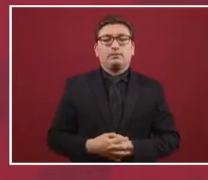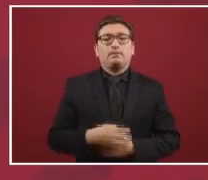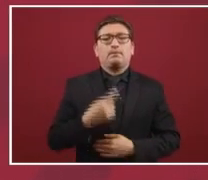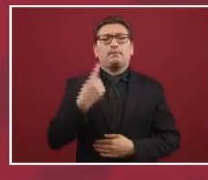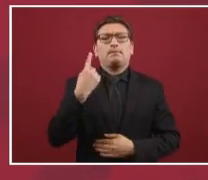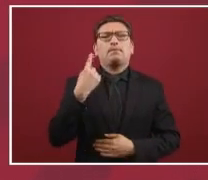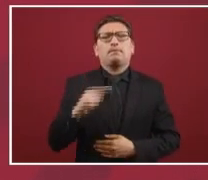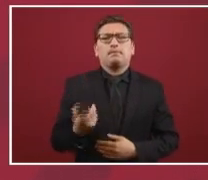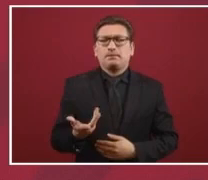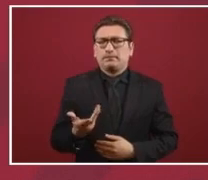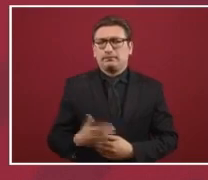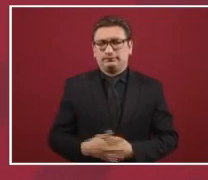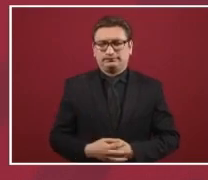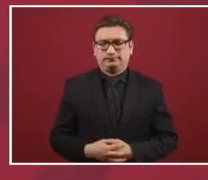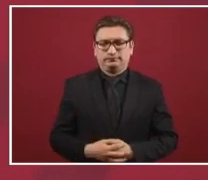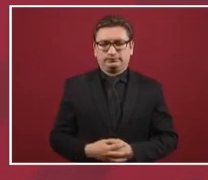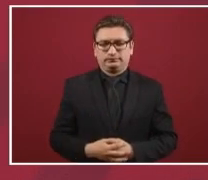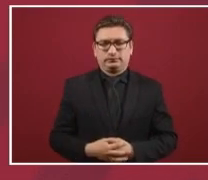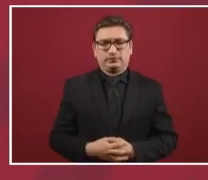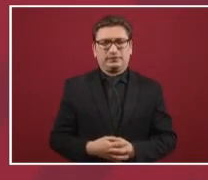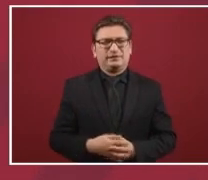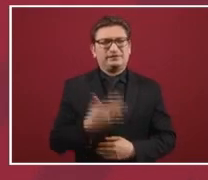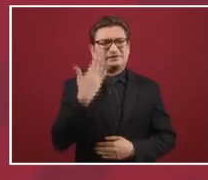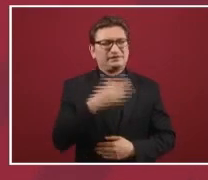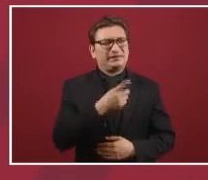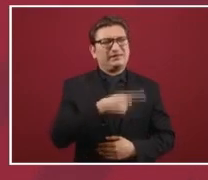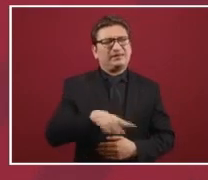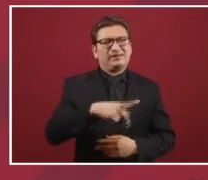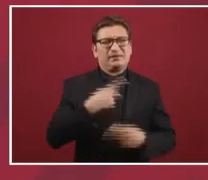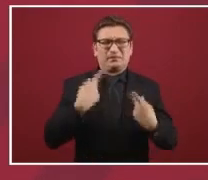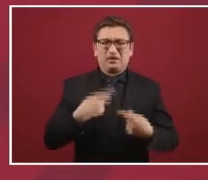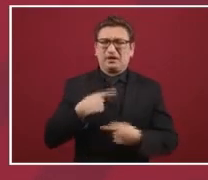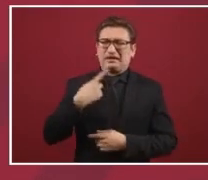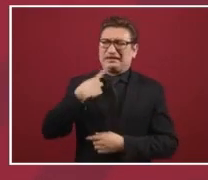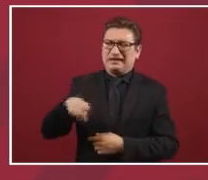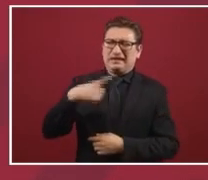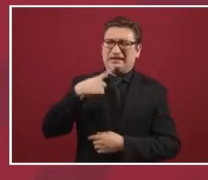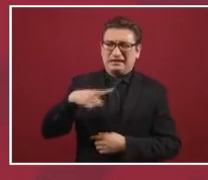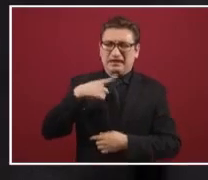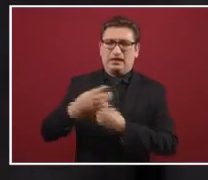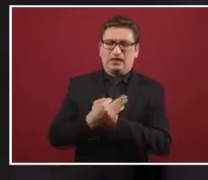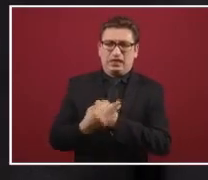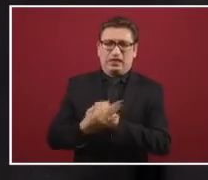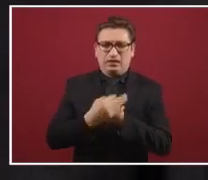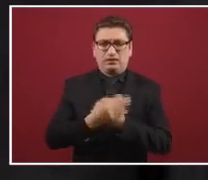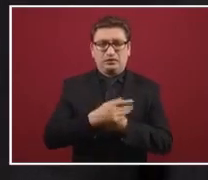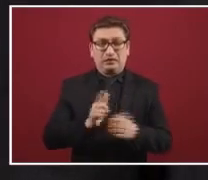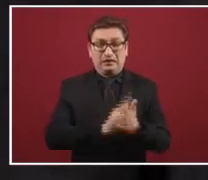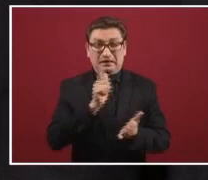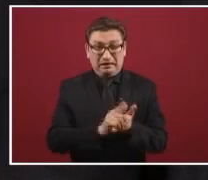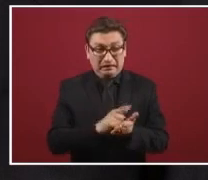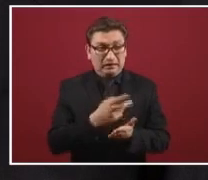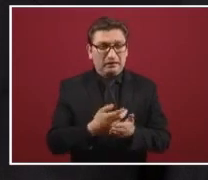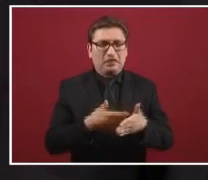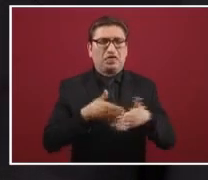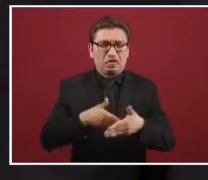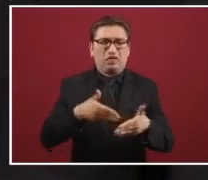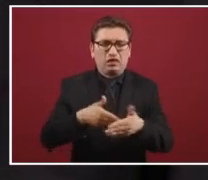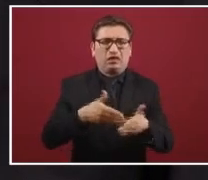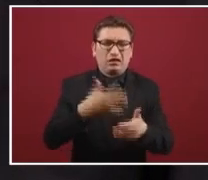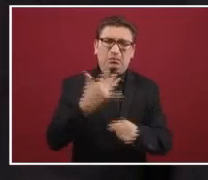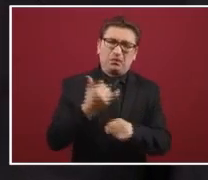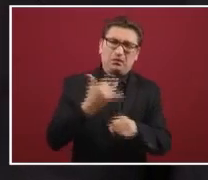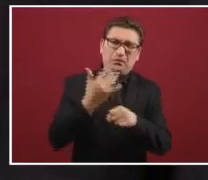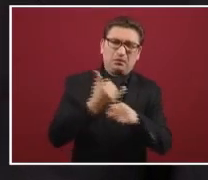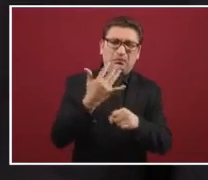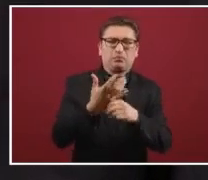enfrentar el sabotaje legal que se está padeciendo, la lluvia de